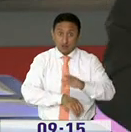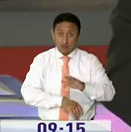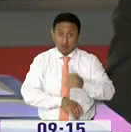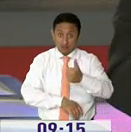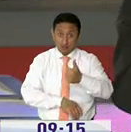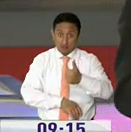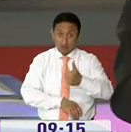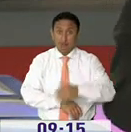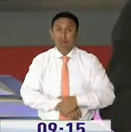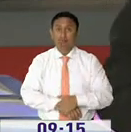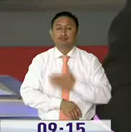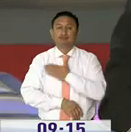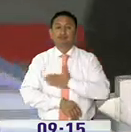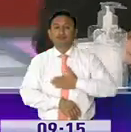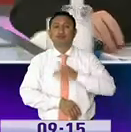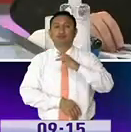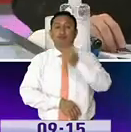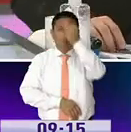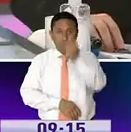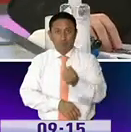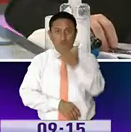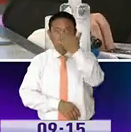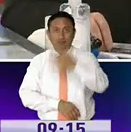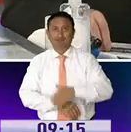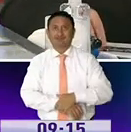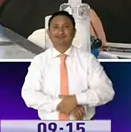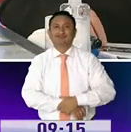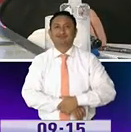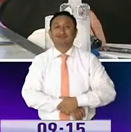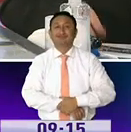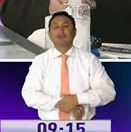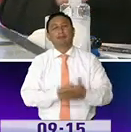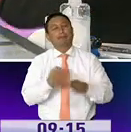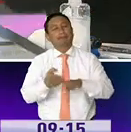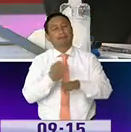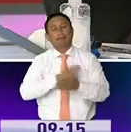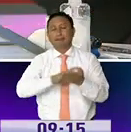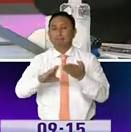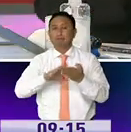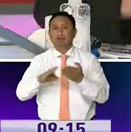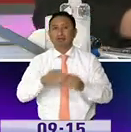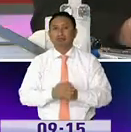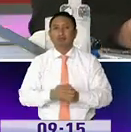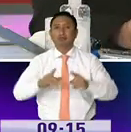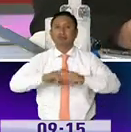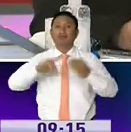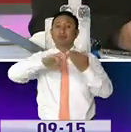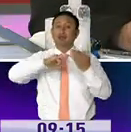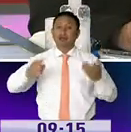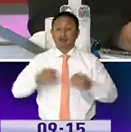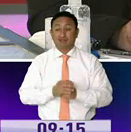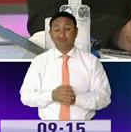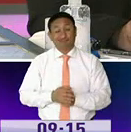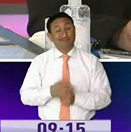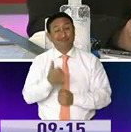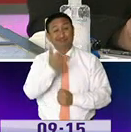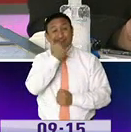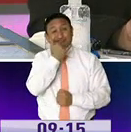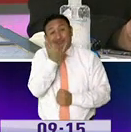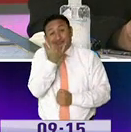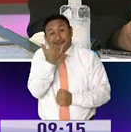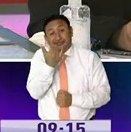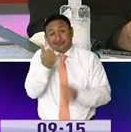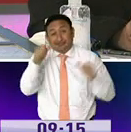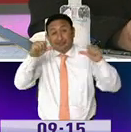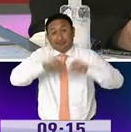favor, secretario Díaz, buenos días. Perdone usted, lamentablemente la tecnología a ratos nos juega una mala pasada, sobre